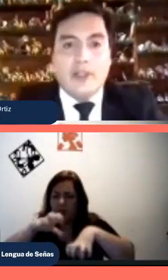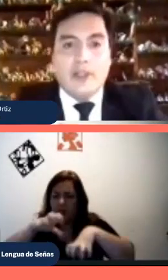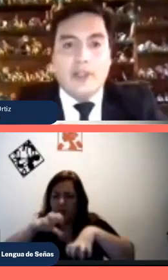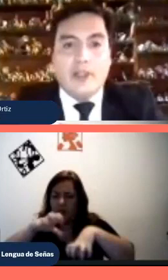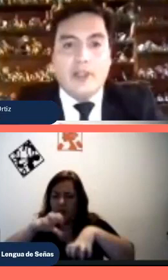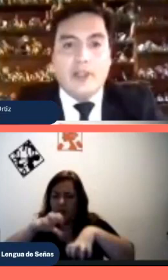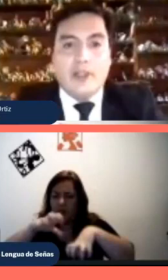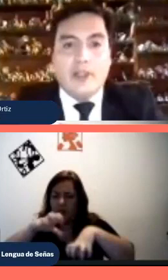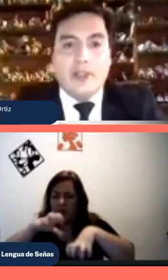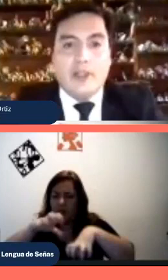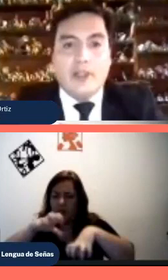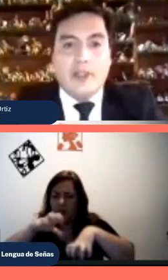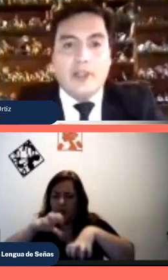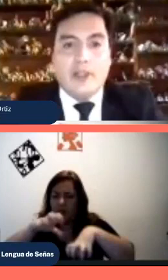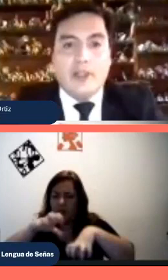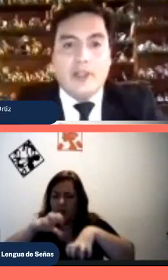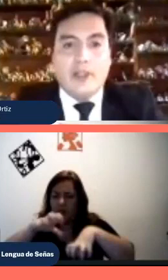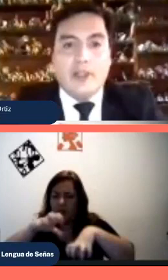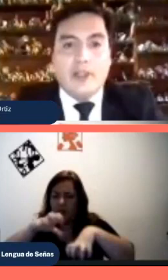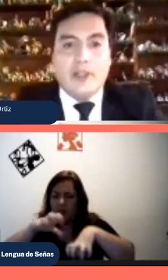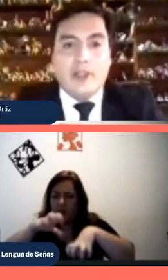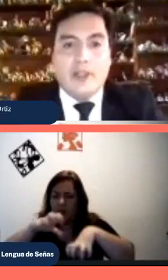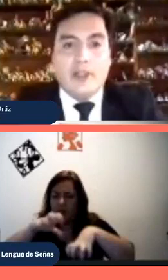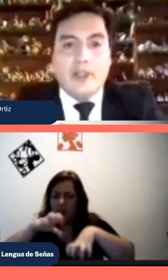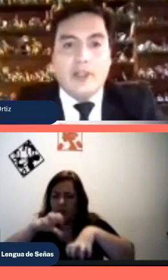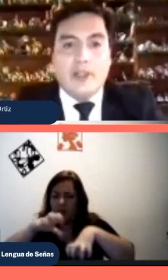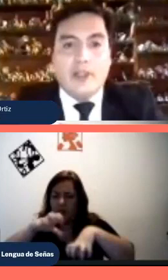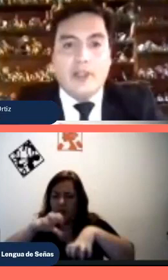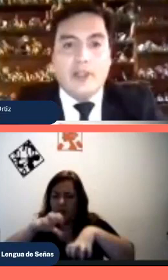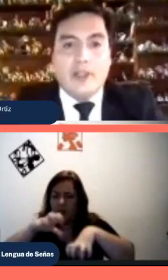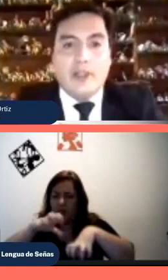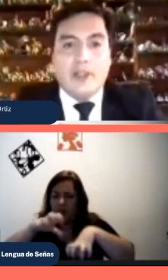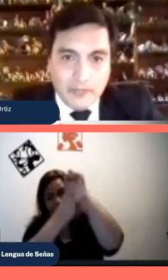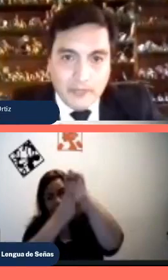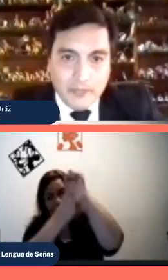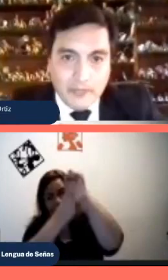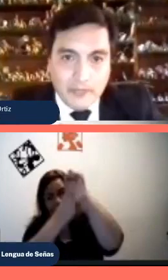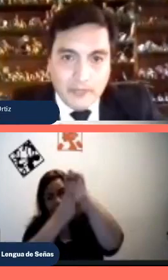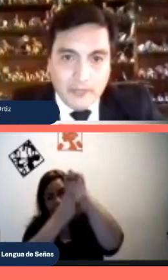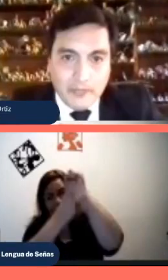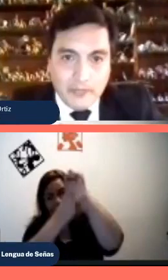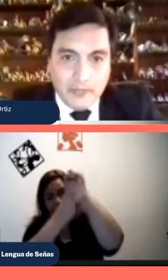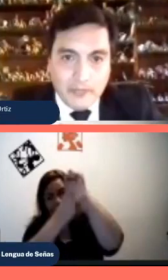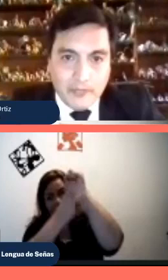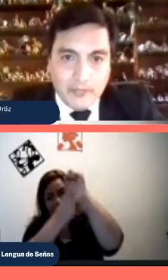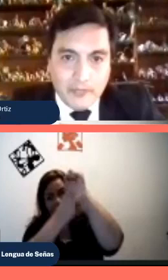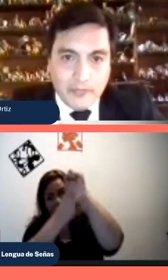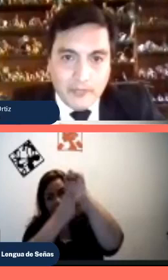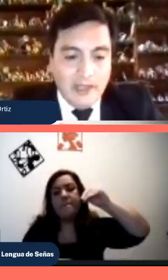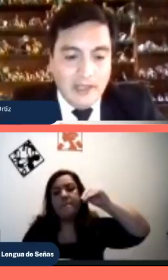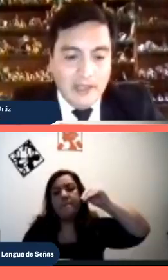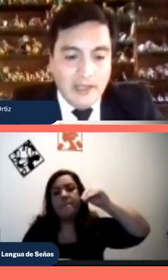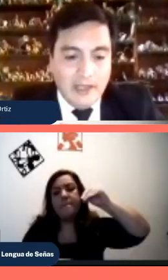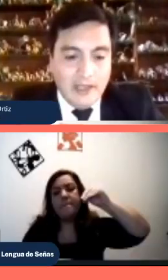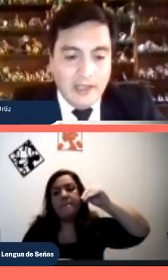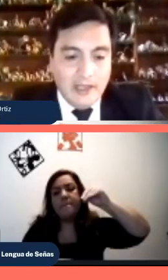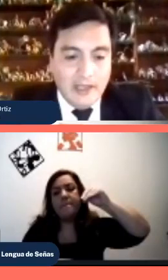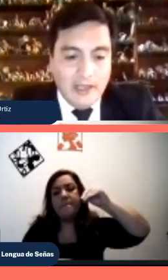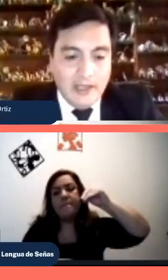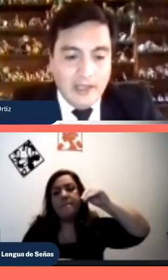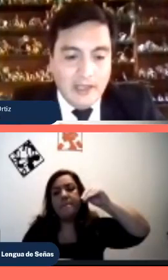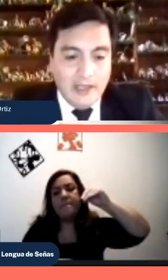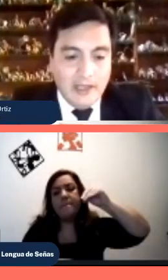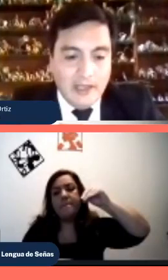ejemplo, dinosaurios de cuello largo, también unos dinosaurios de pico de pato, como el que podemos ver acá, del tipo